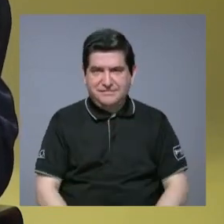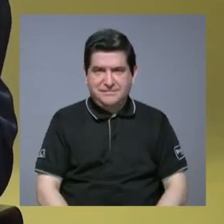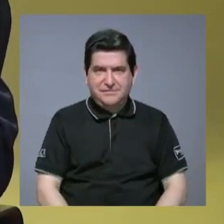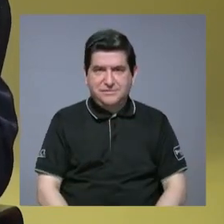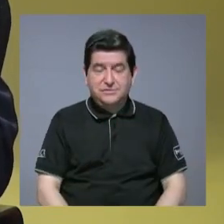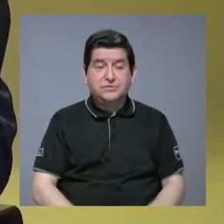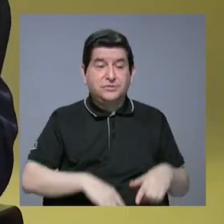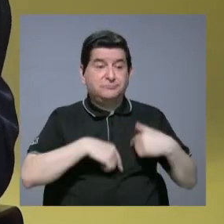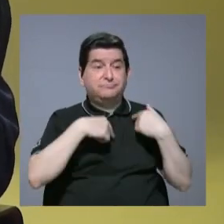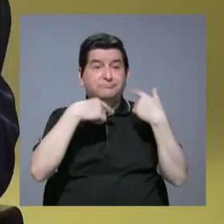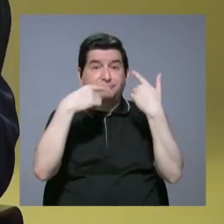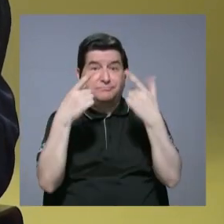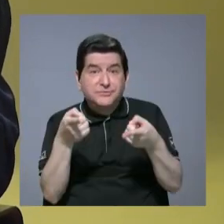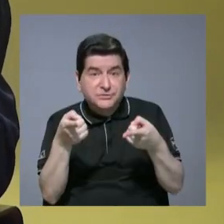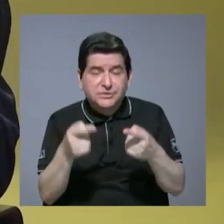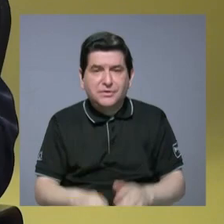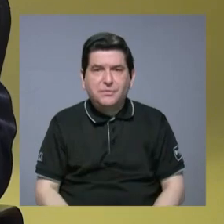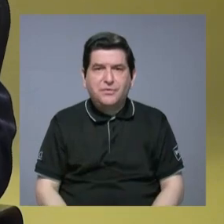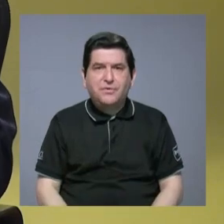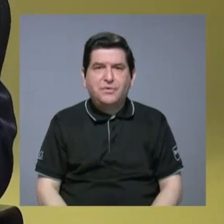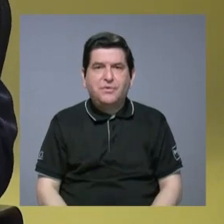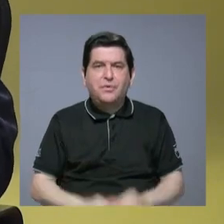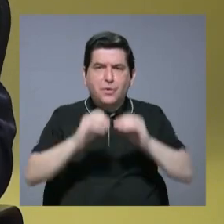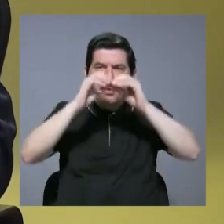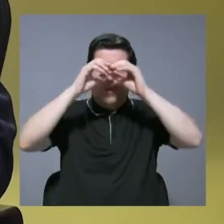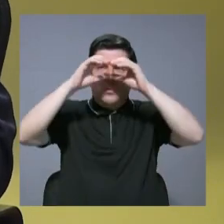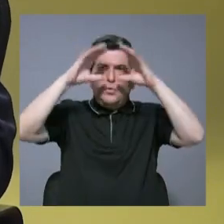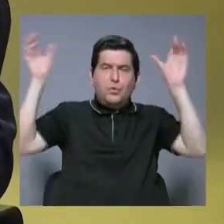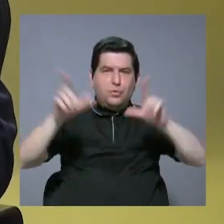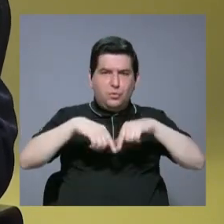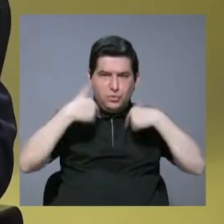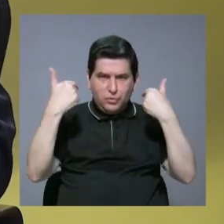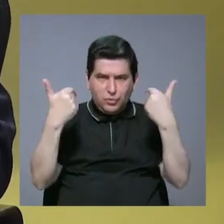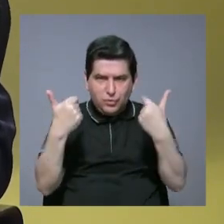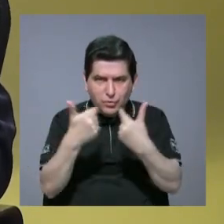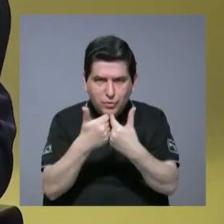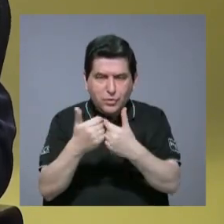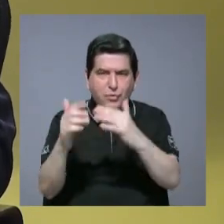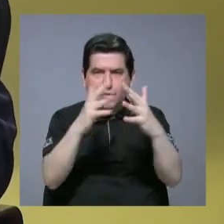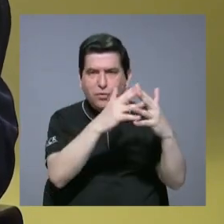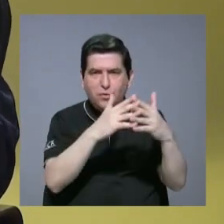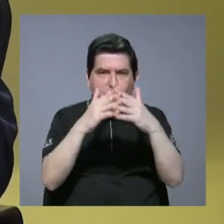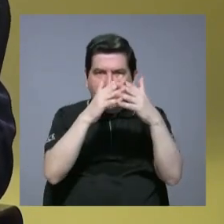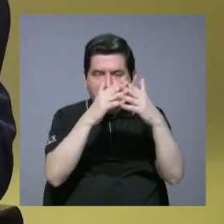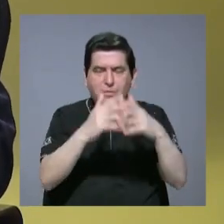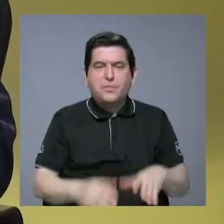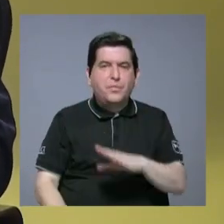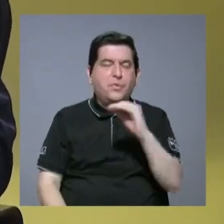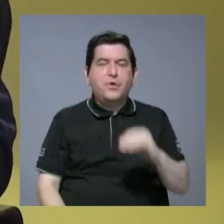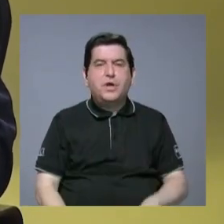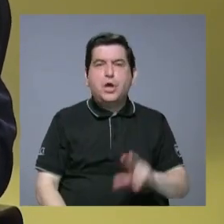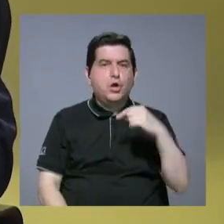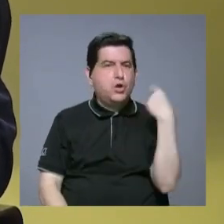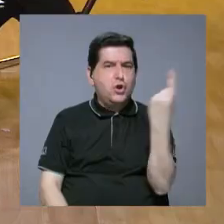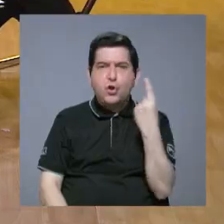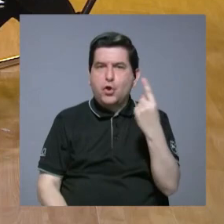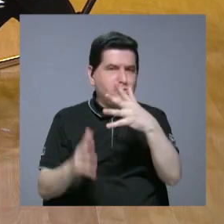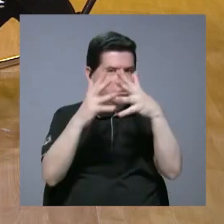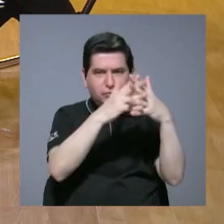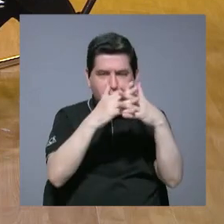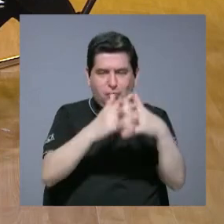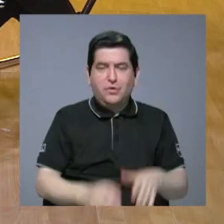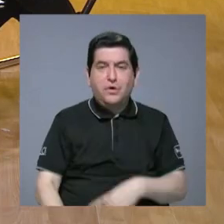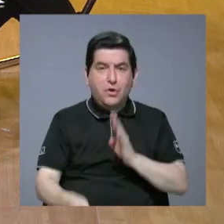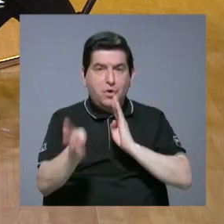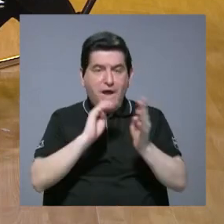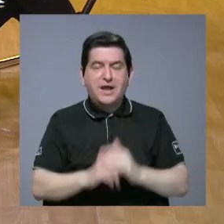pues condujo a que en el imaginario colectivo de Estados Unidos, y yo diría más allá de Estados Unidos, cuando se